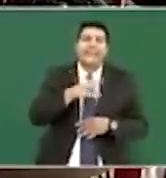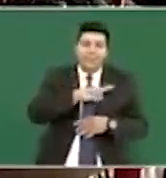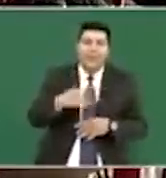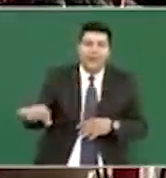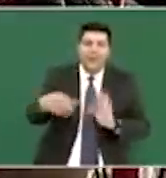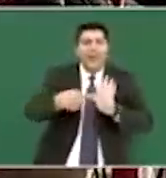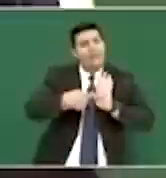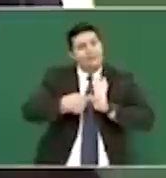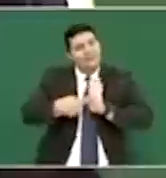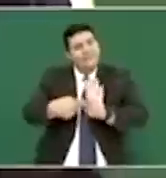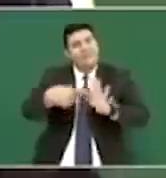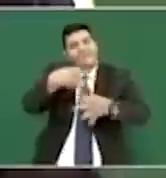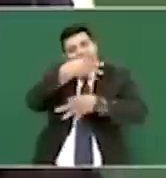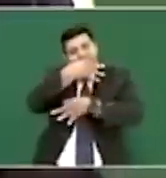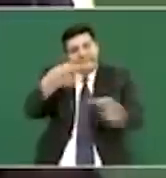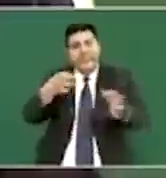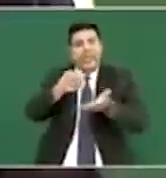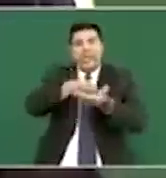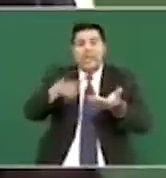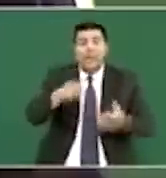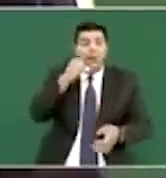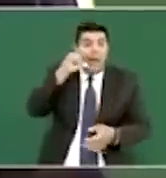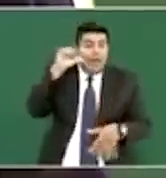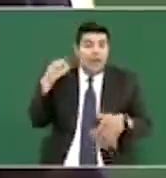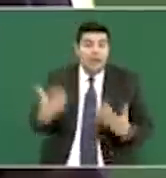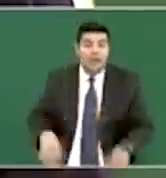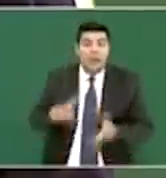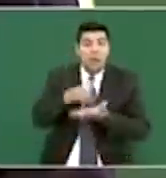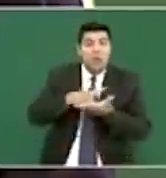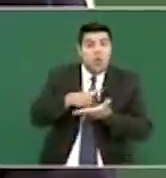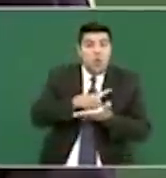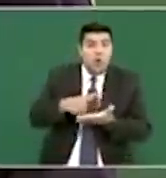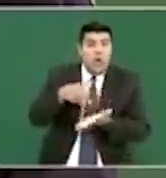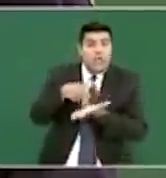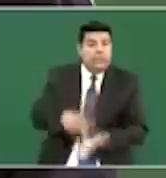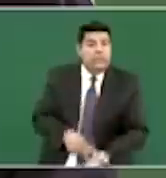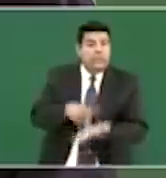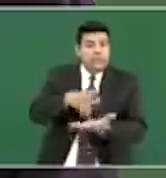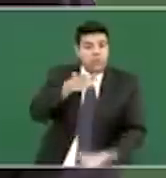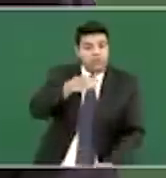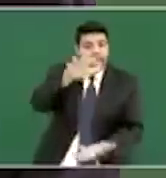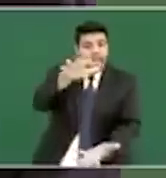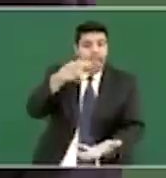decirles que ayer se decomisaron